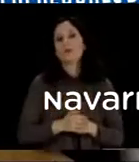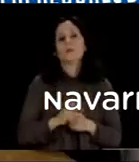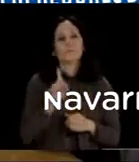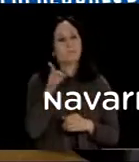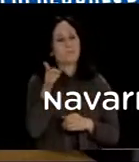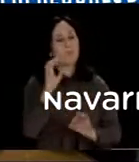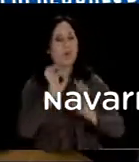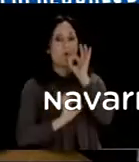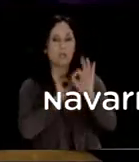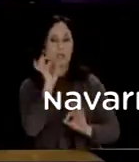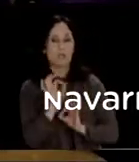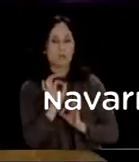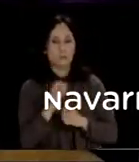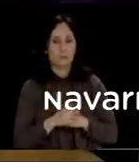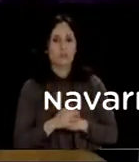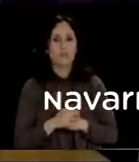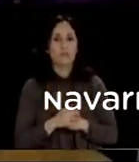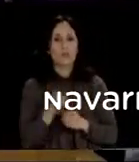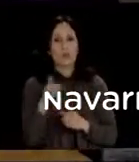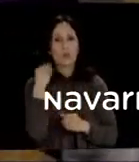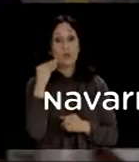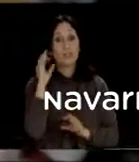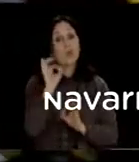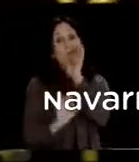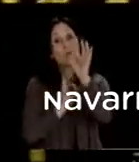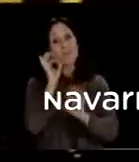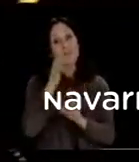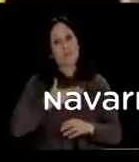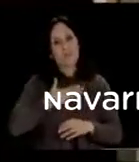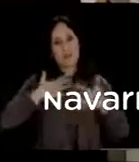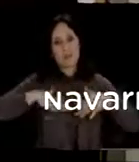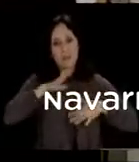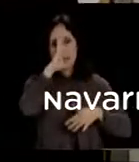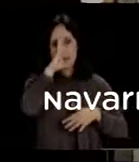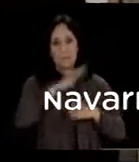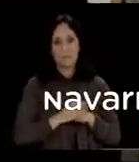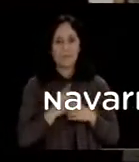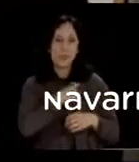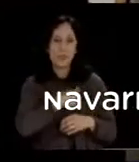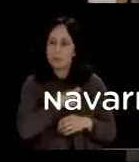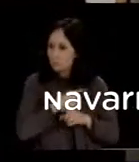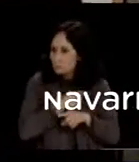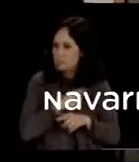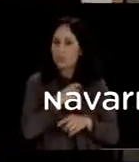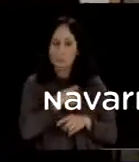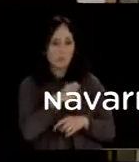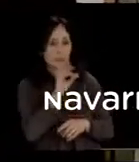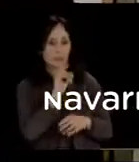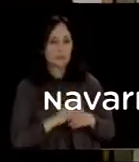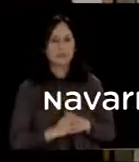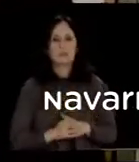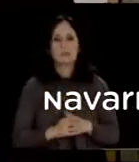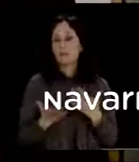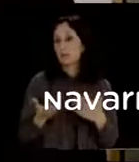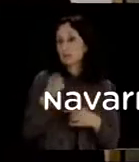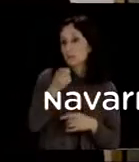la organización. Estos son unos muchachos jóvenes que son de la organización del carnaval. Oye, la comisión, ¿no? Sois de la comisión, ¿no? Oye, pues ya que